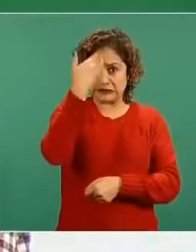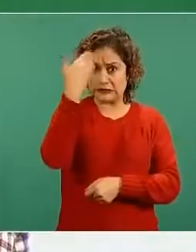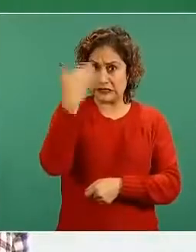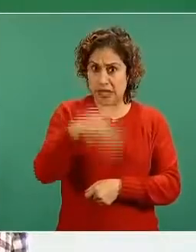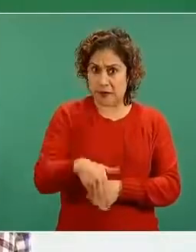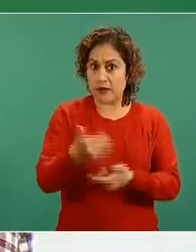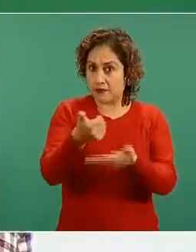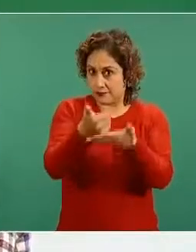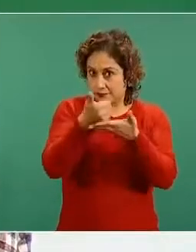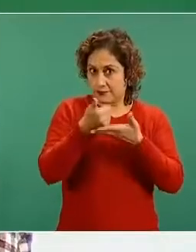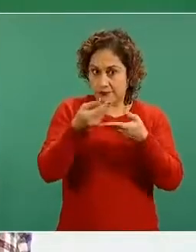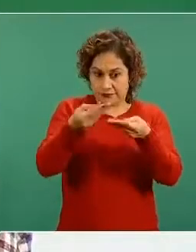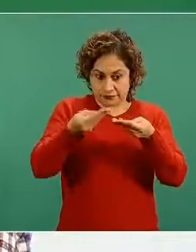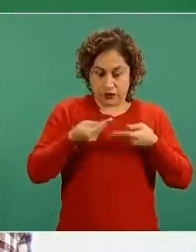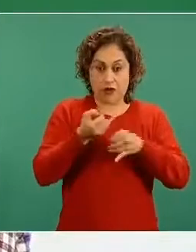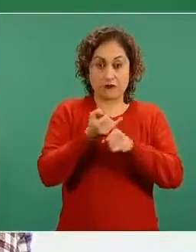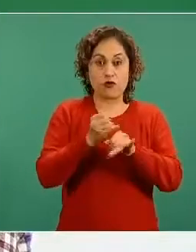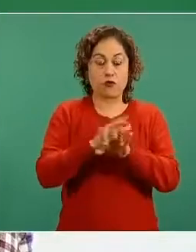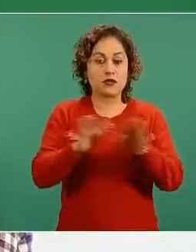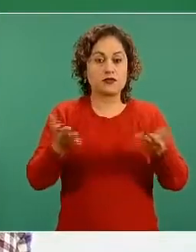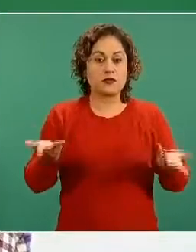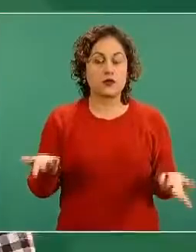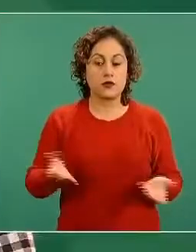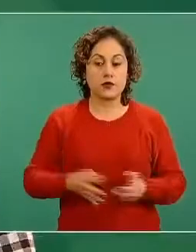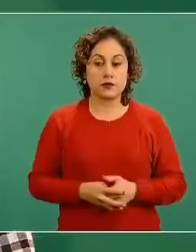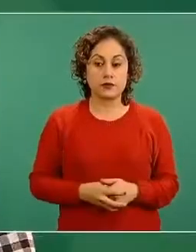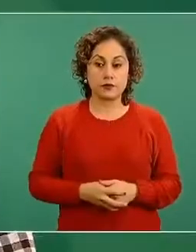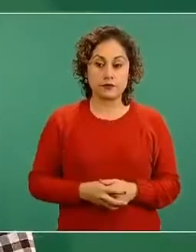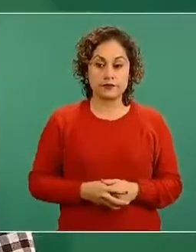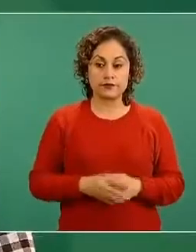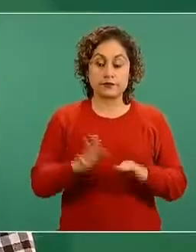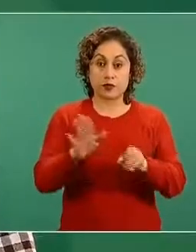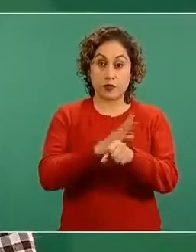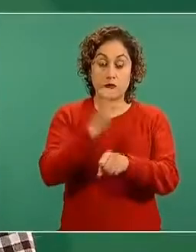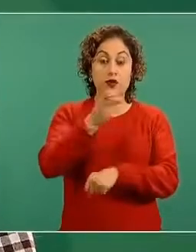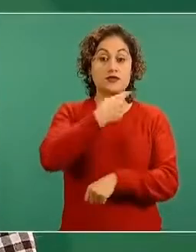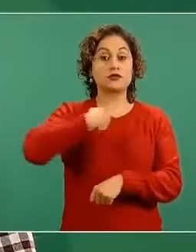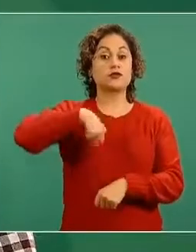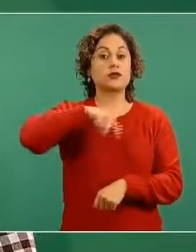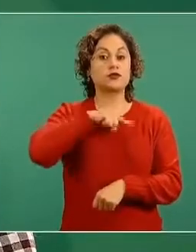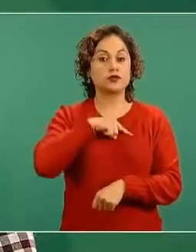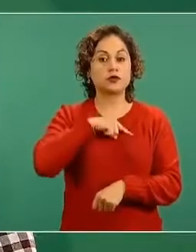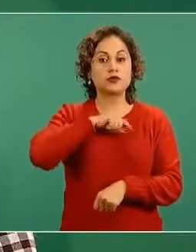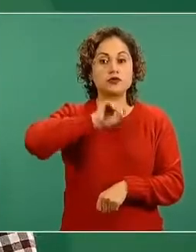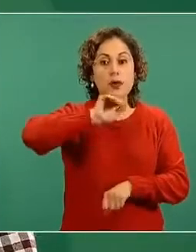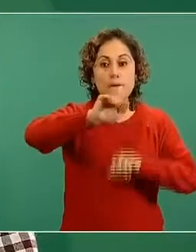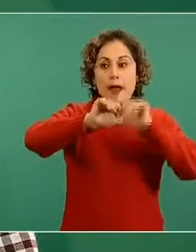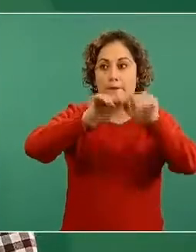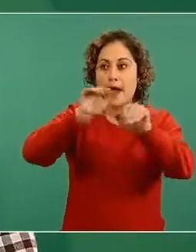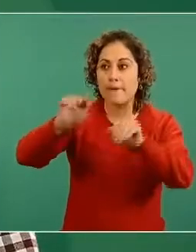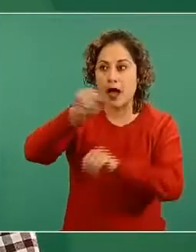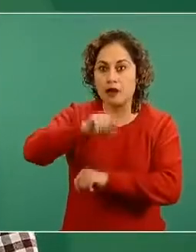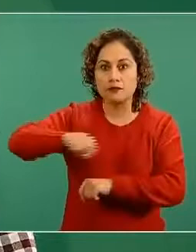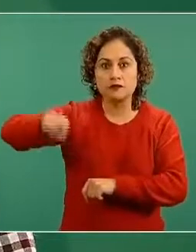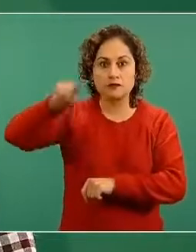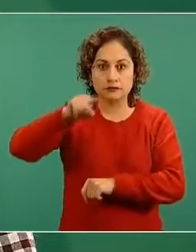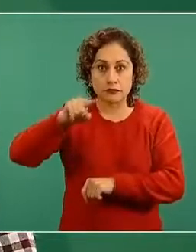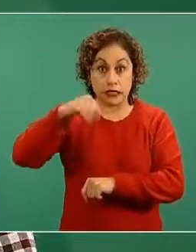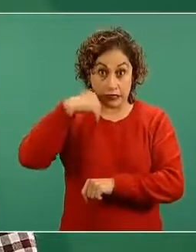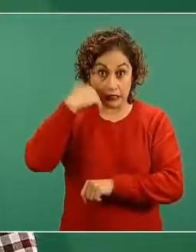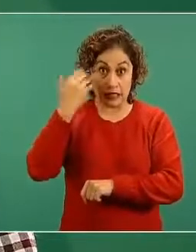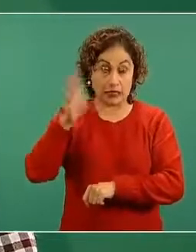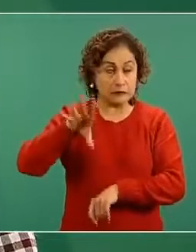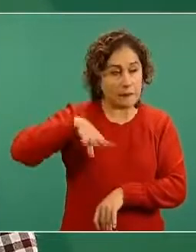Entonces, llamamos una vez más a quien esté en esta condición que se abstenga de